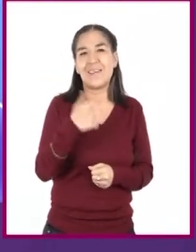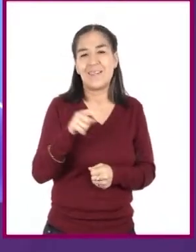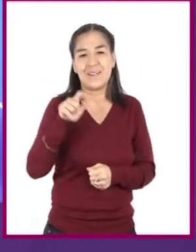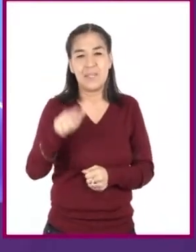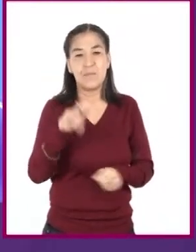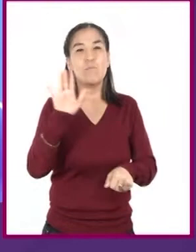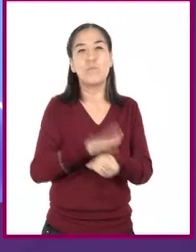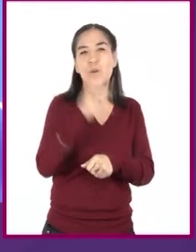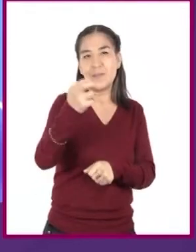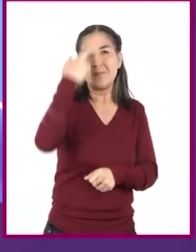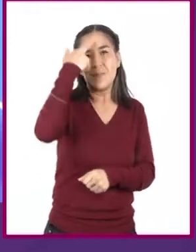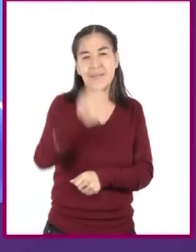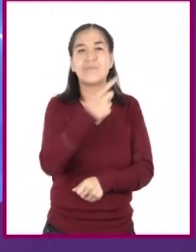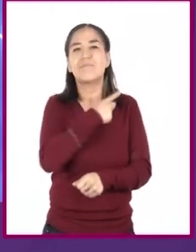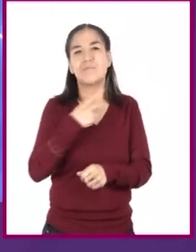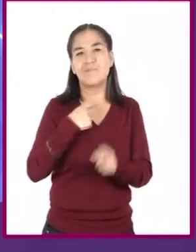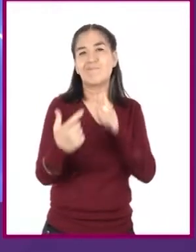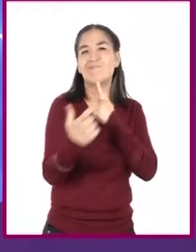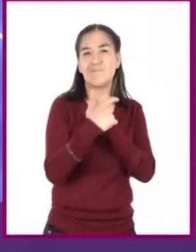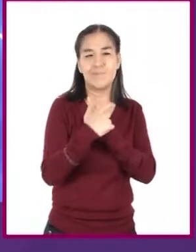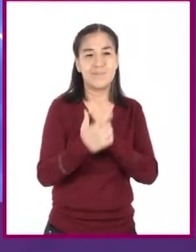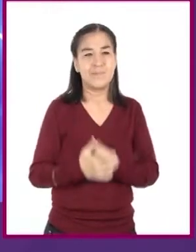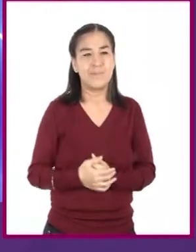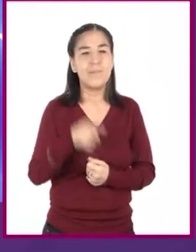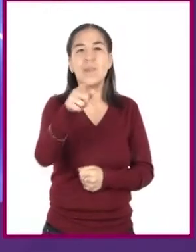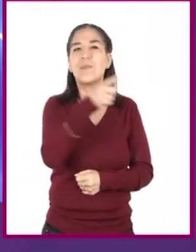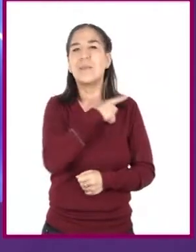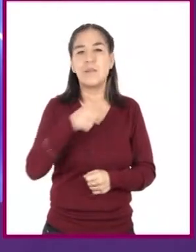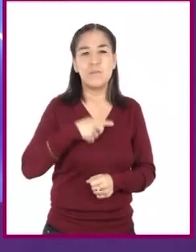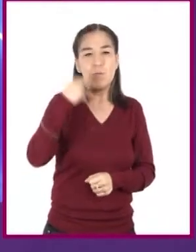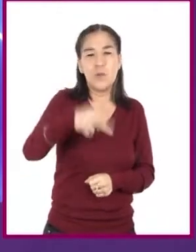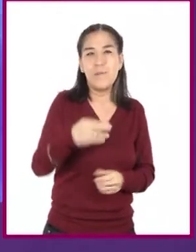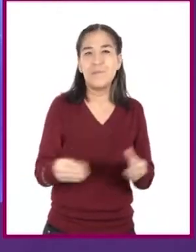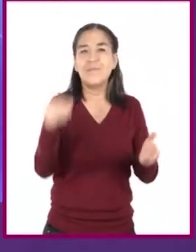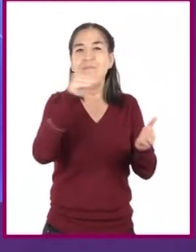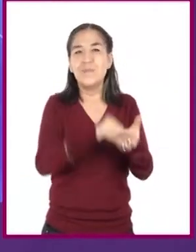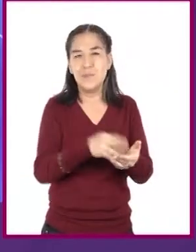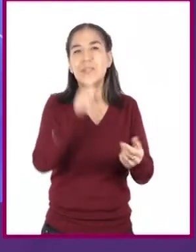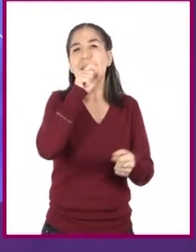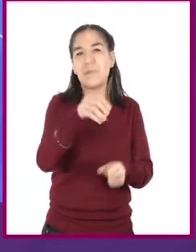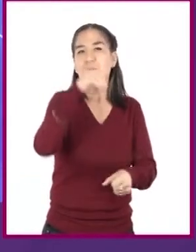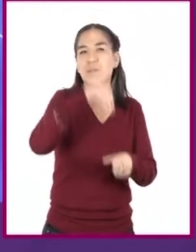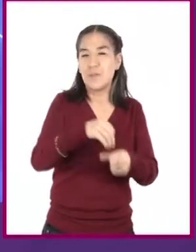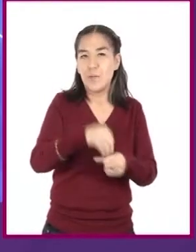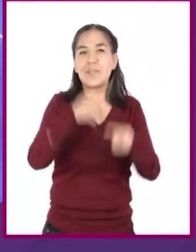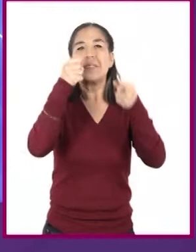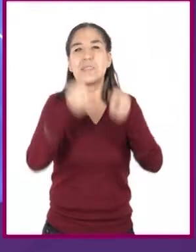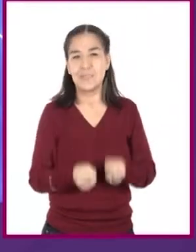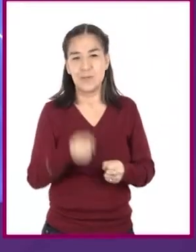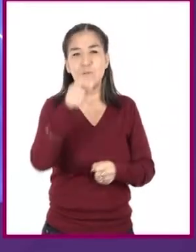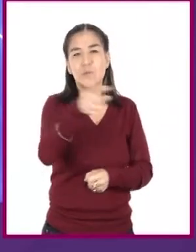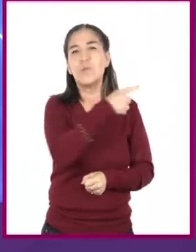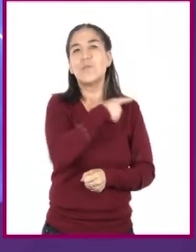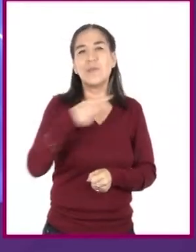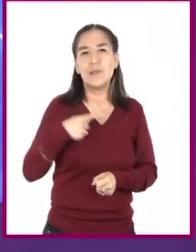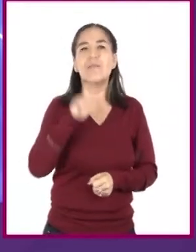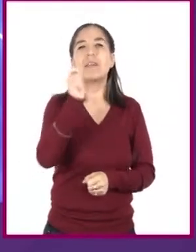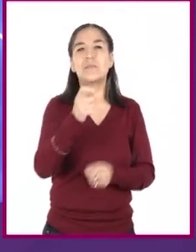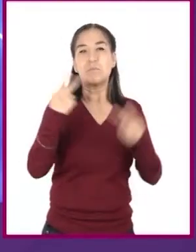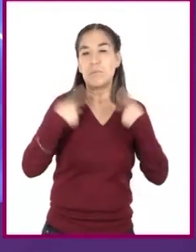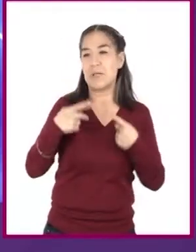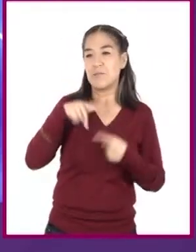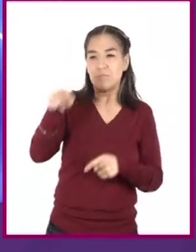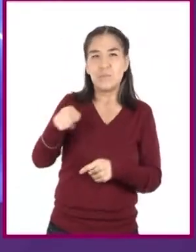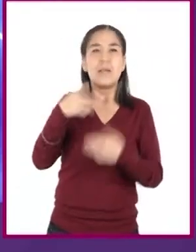lo tanto debo protegerlo. Mantén siempre un nombre de usuario y una contraseña segura y asegúrate de que un adulto